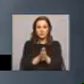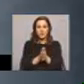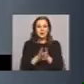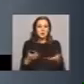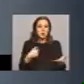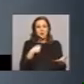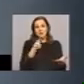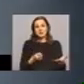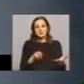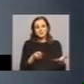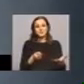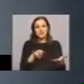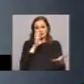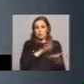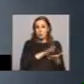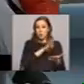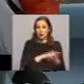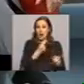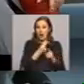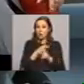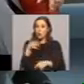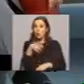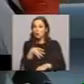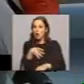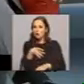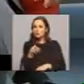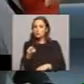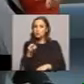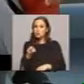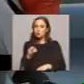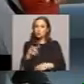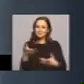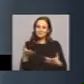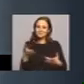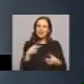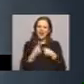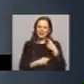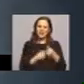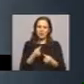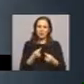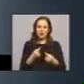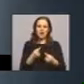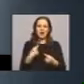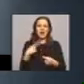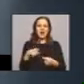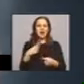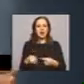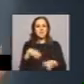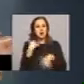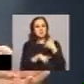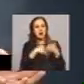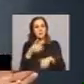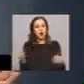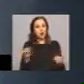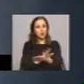decir... Que, si publicas algo contra, si pegar de vez en cuando una paliza a un periodista mantiene una prensa